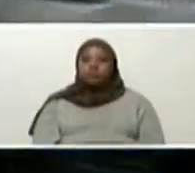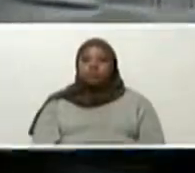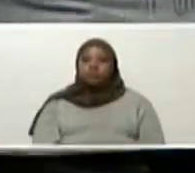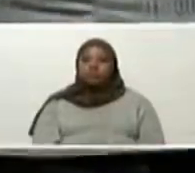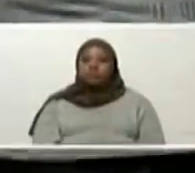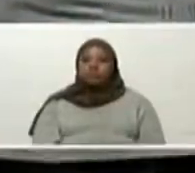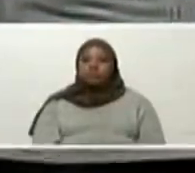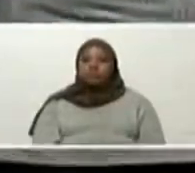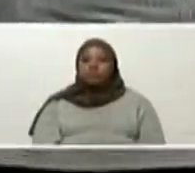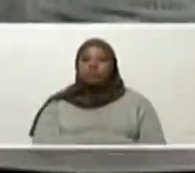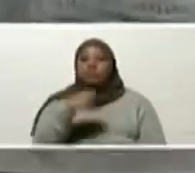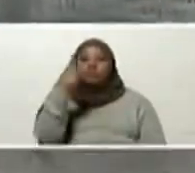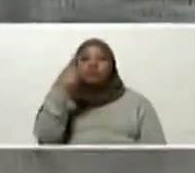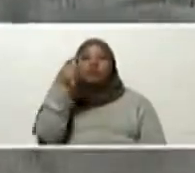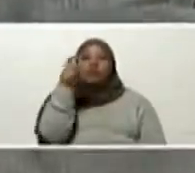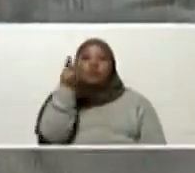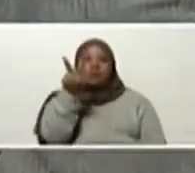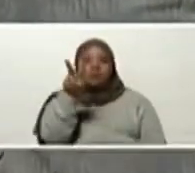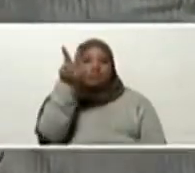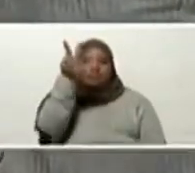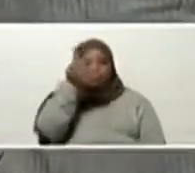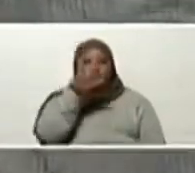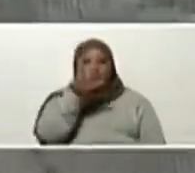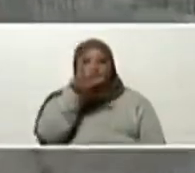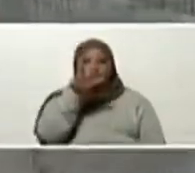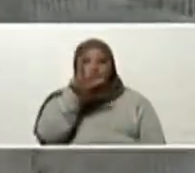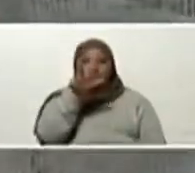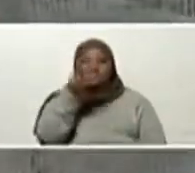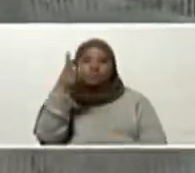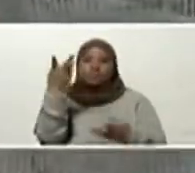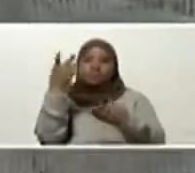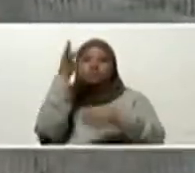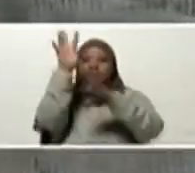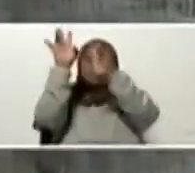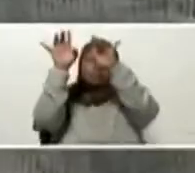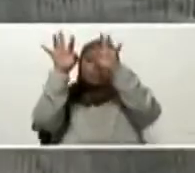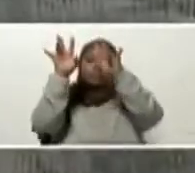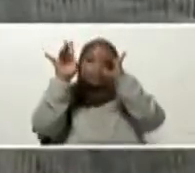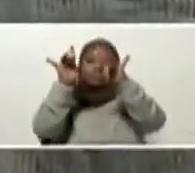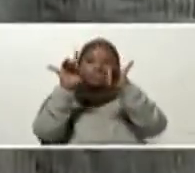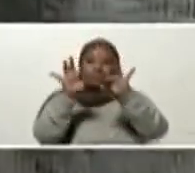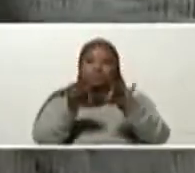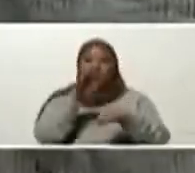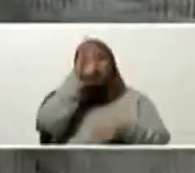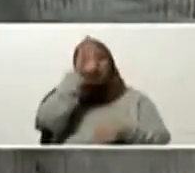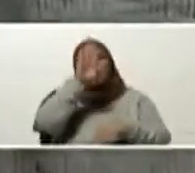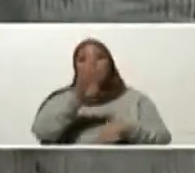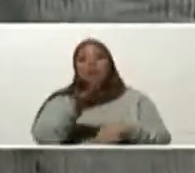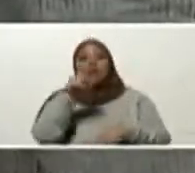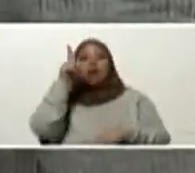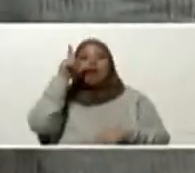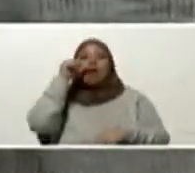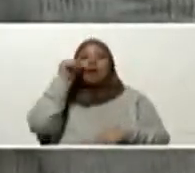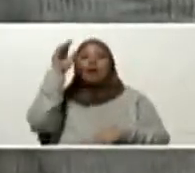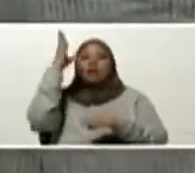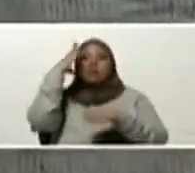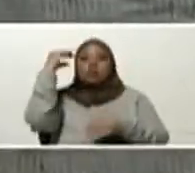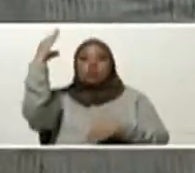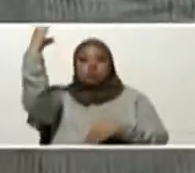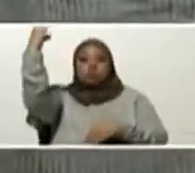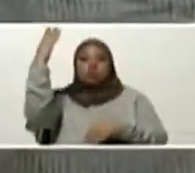Con la una, con las dos y con las tres, en el nombre del Padre, del Hijo, del Espíritu Santo y de la